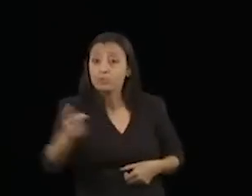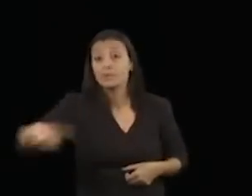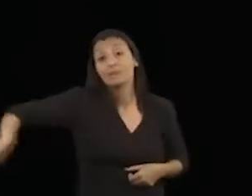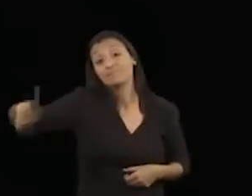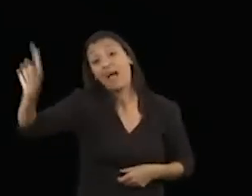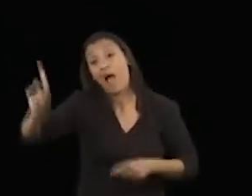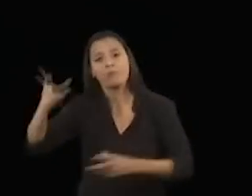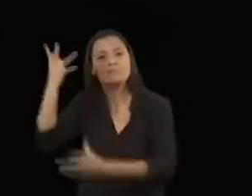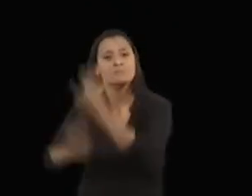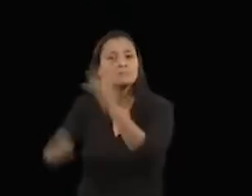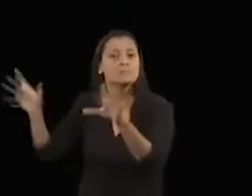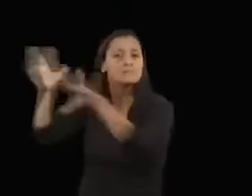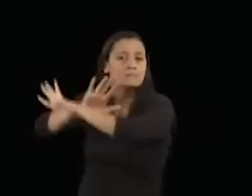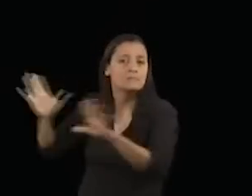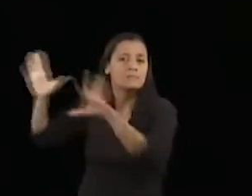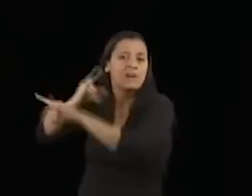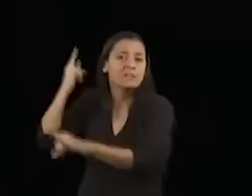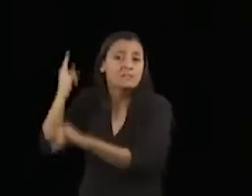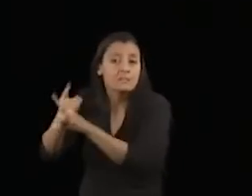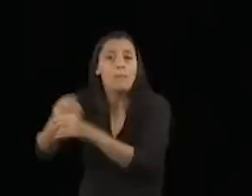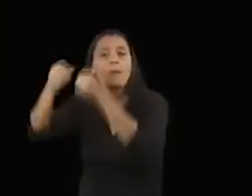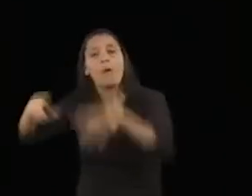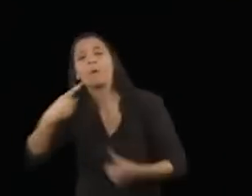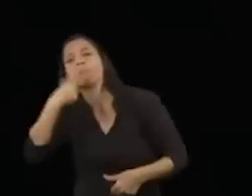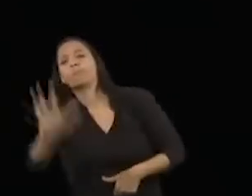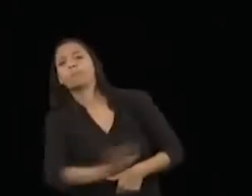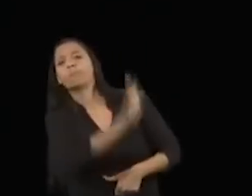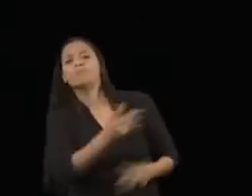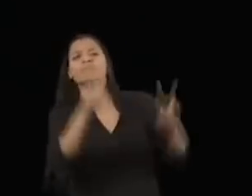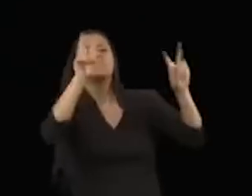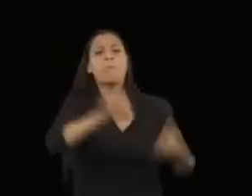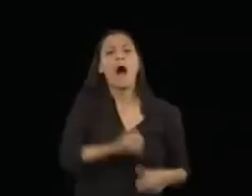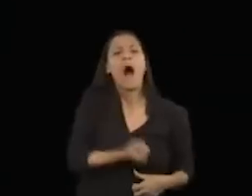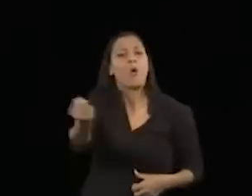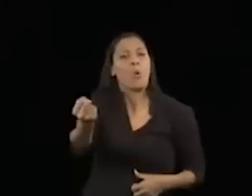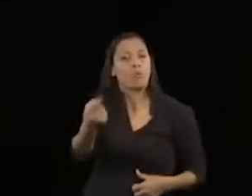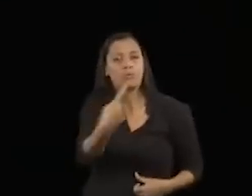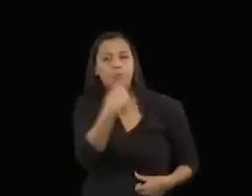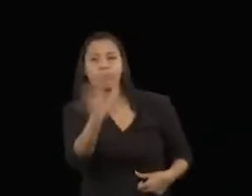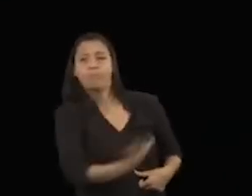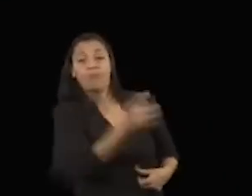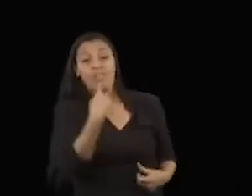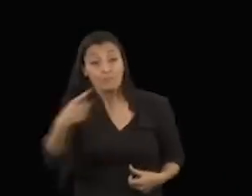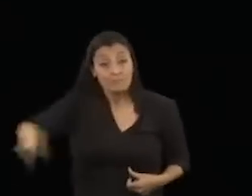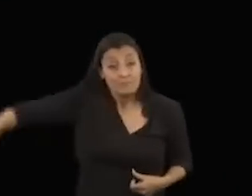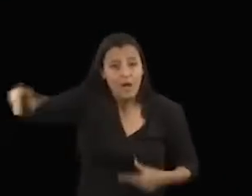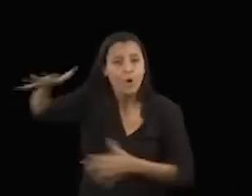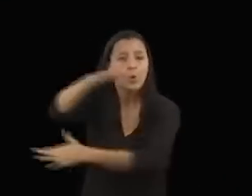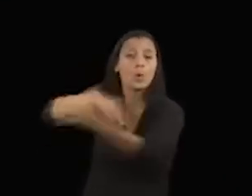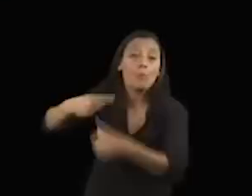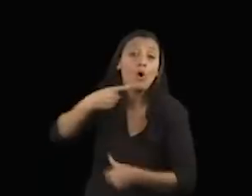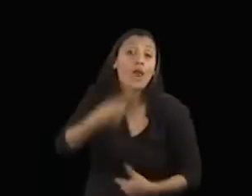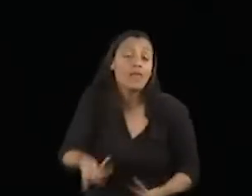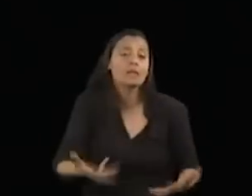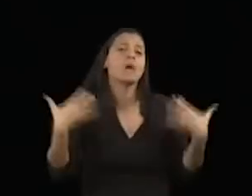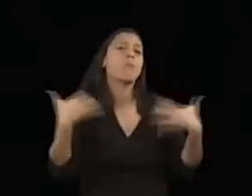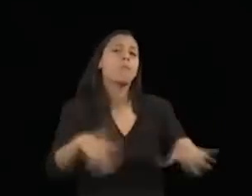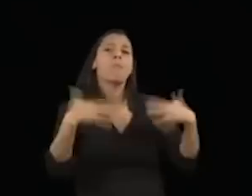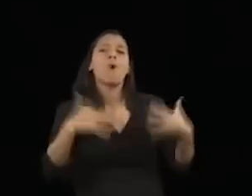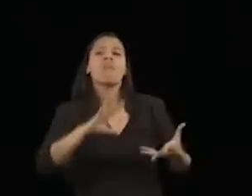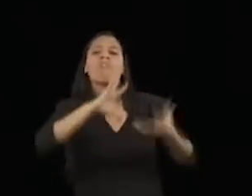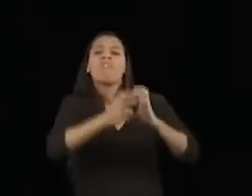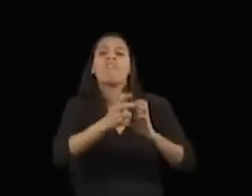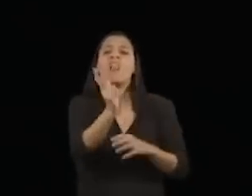seriales empezaban a cuestionar la calidad del ajuste y entonces decían, mucha licuadora